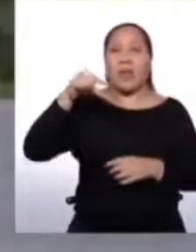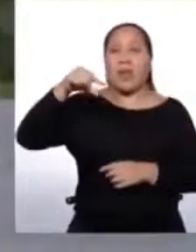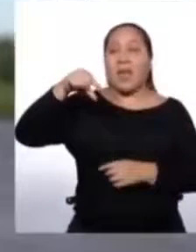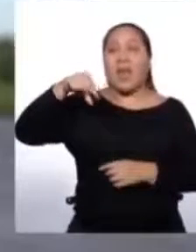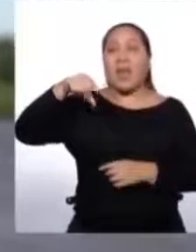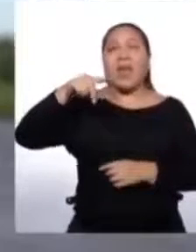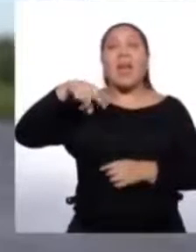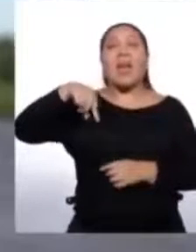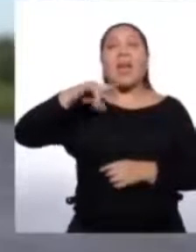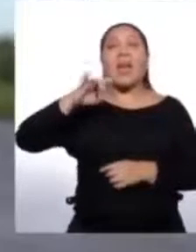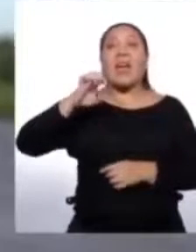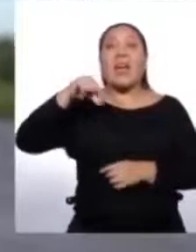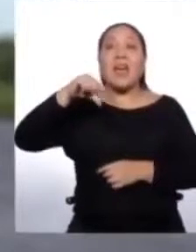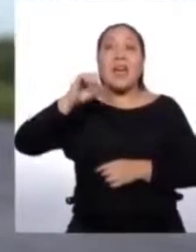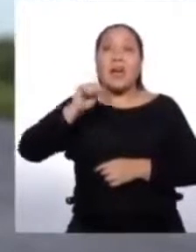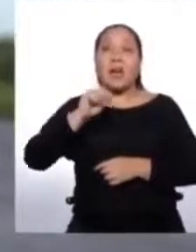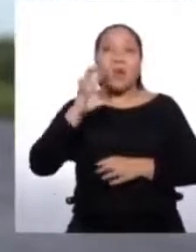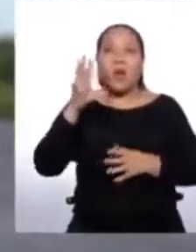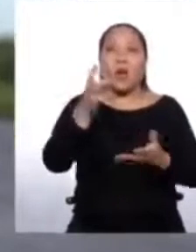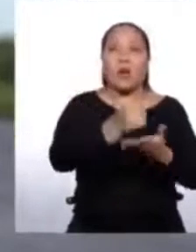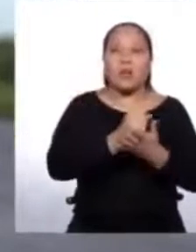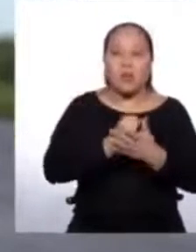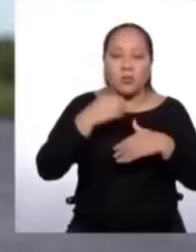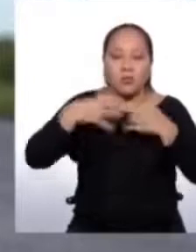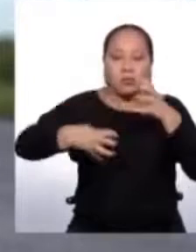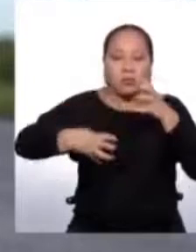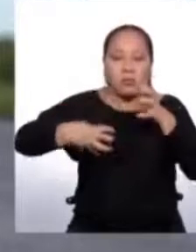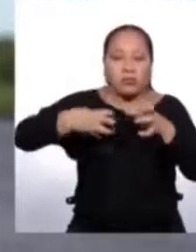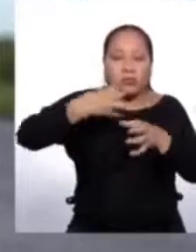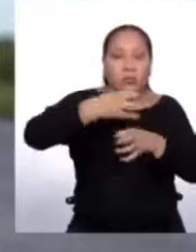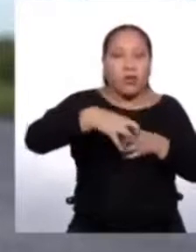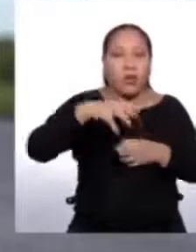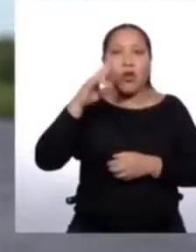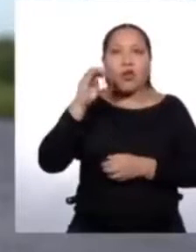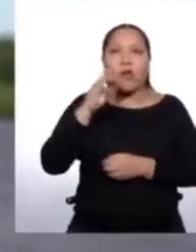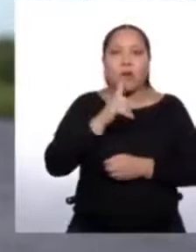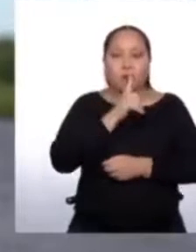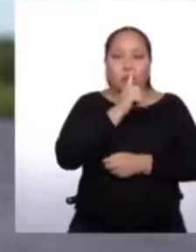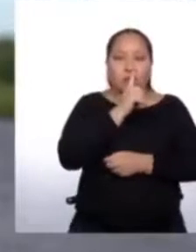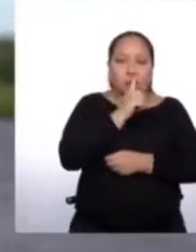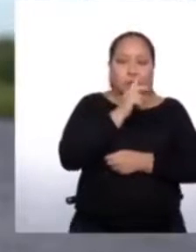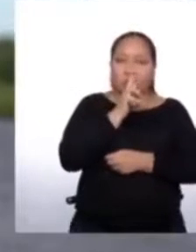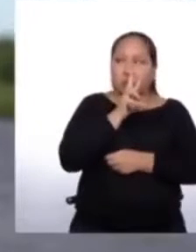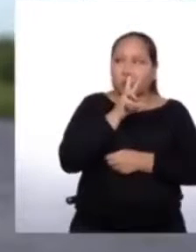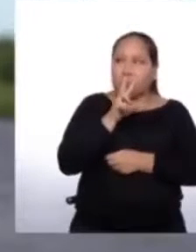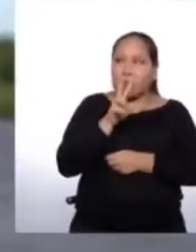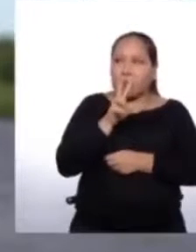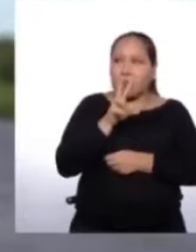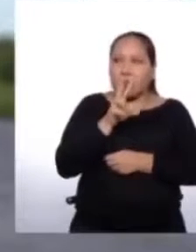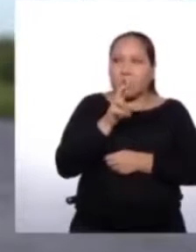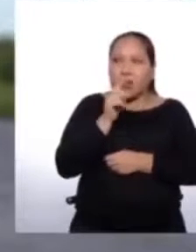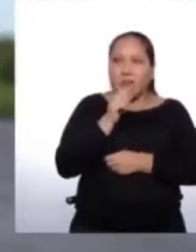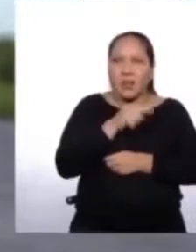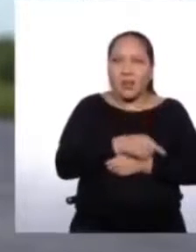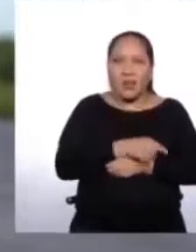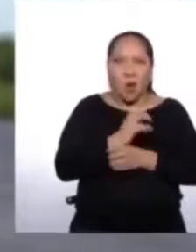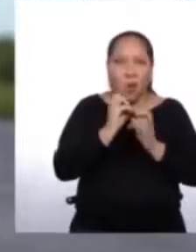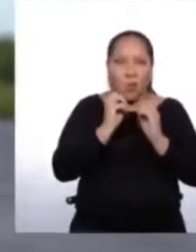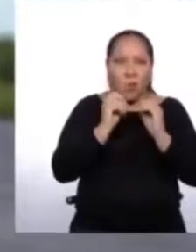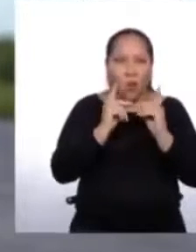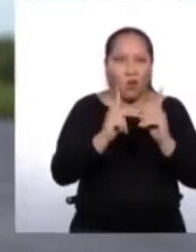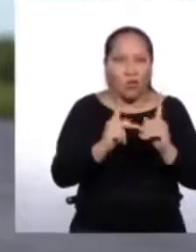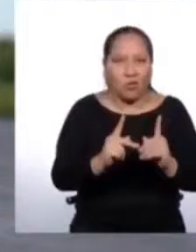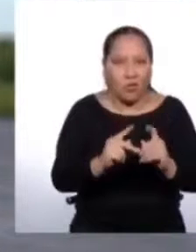llegó a alcanzar y que rodó hacia la banca donde Roberto, solitario, observaba. Era la ocasión que esperaba desde